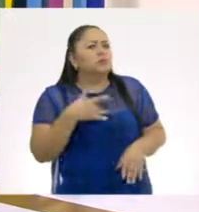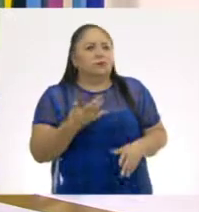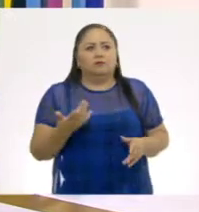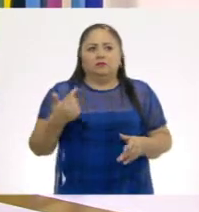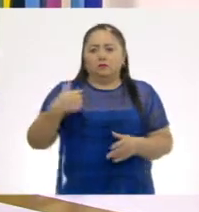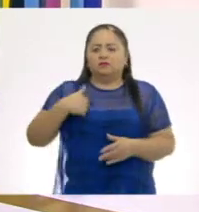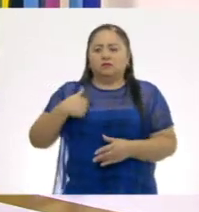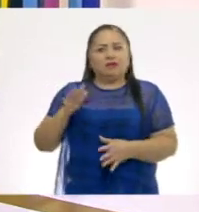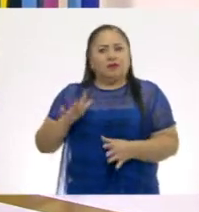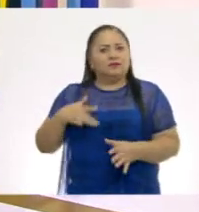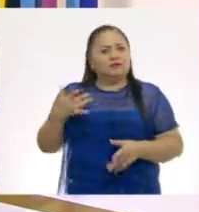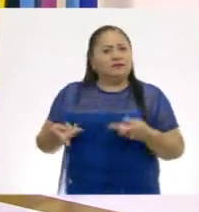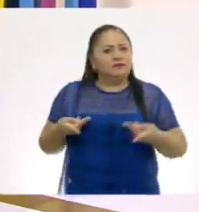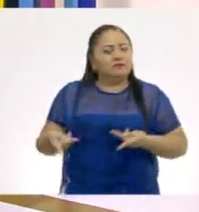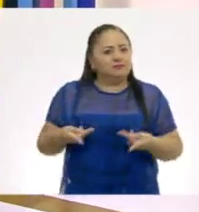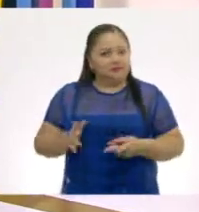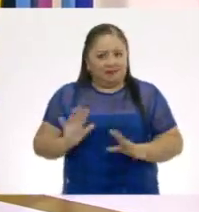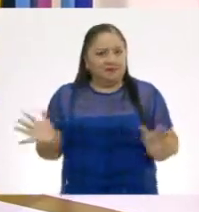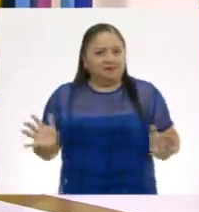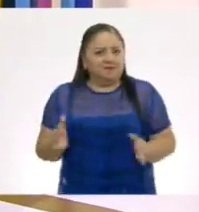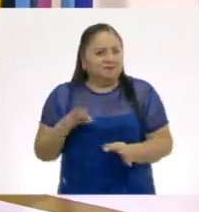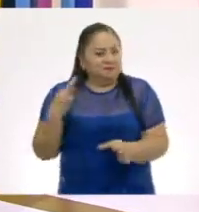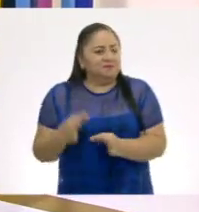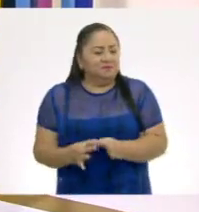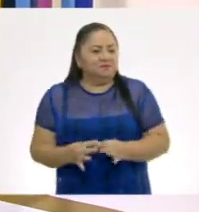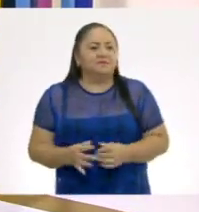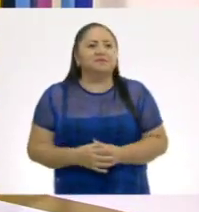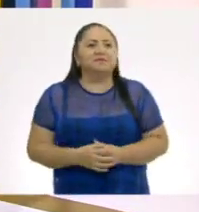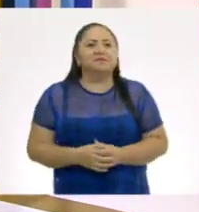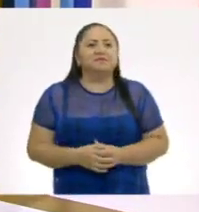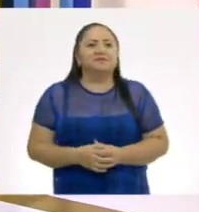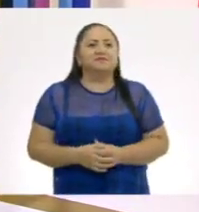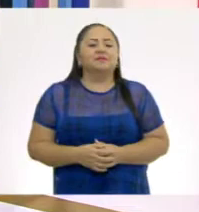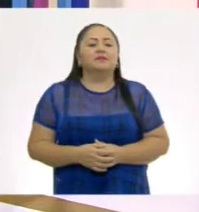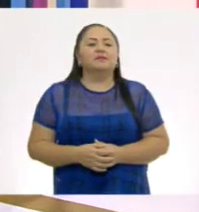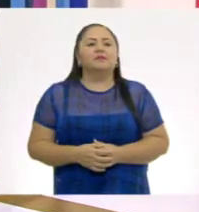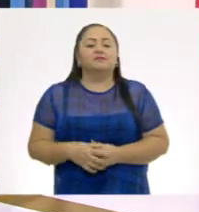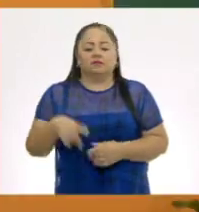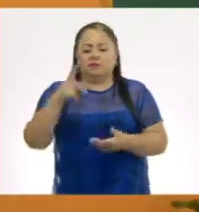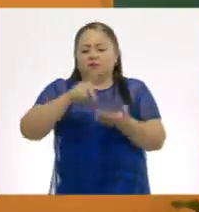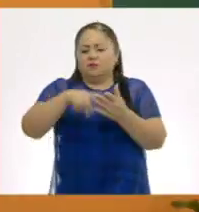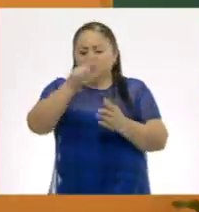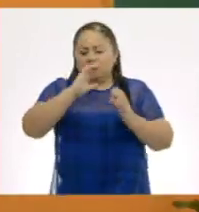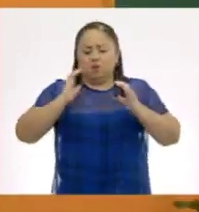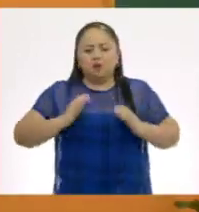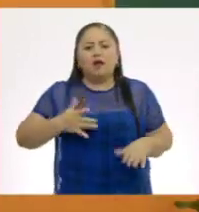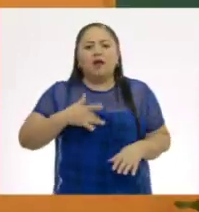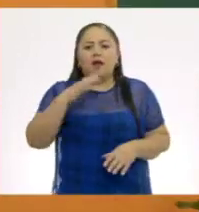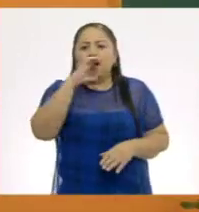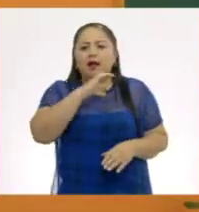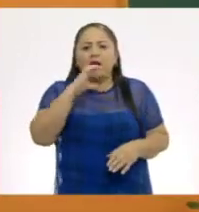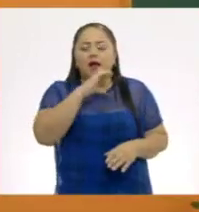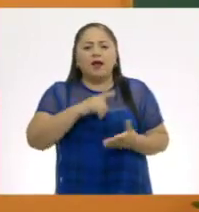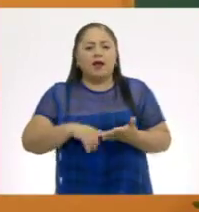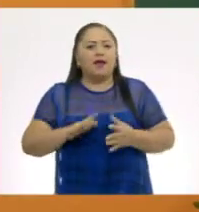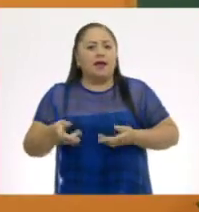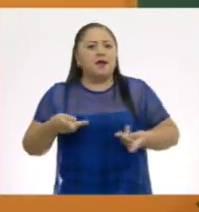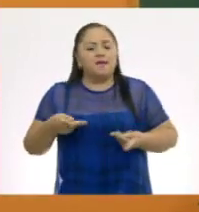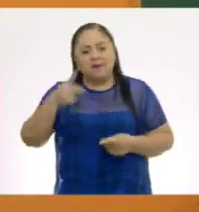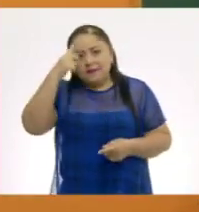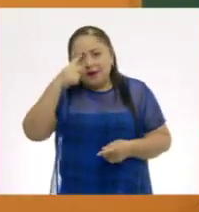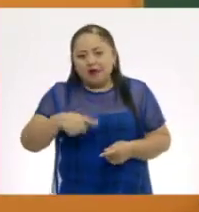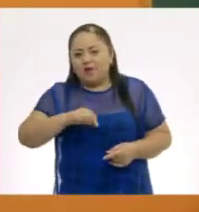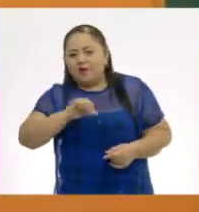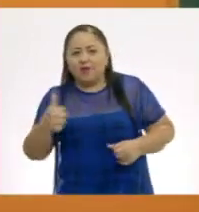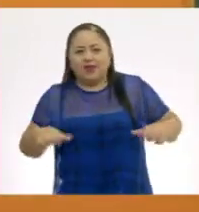ya preparada para lo que sigue. Muy bien, exactamente. No hay duda. Ya nos sentimos nuestro cuerpo preparado, caliente, para poder